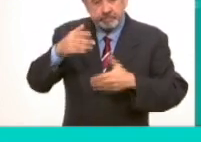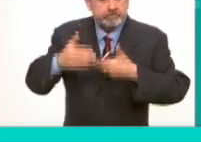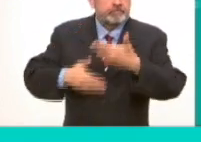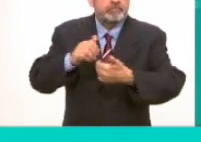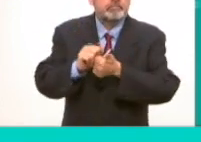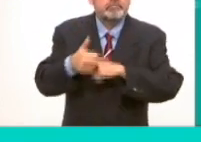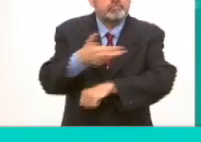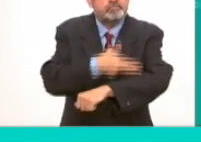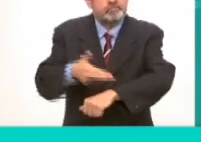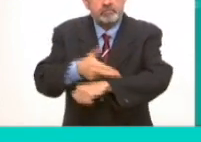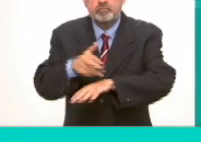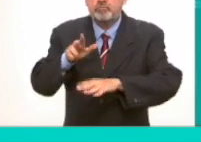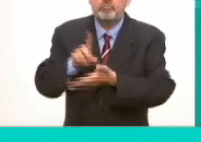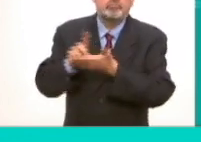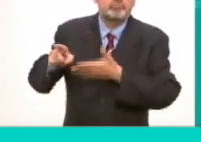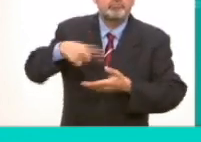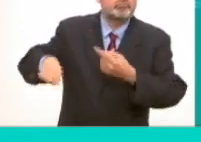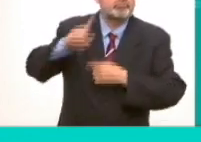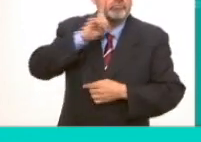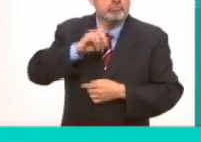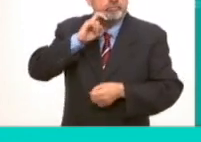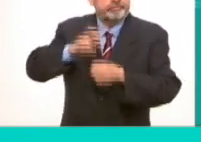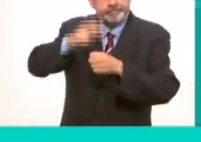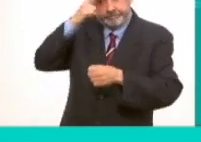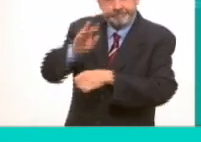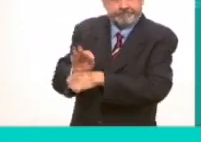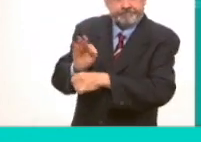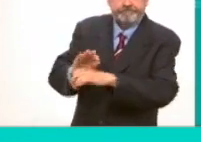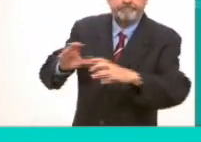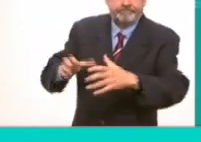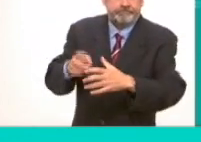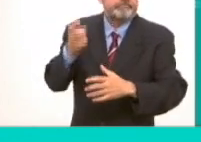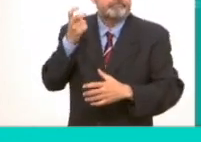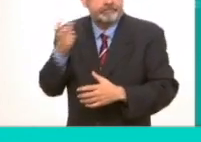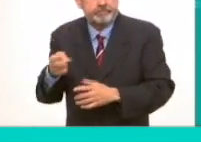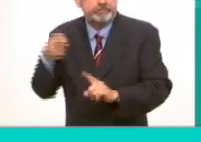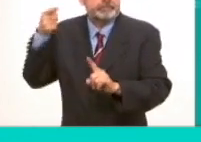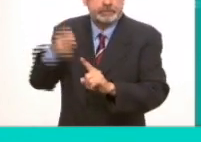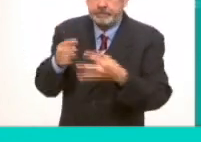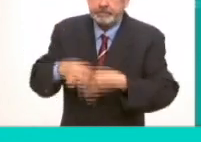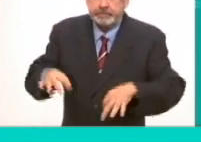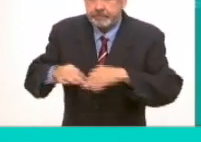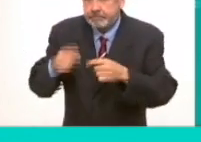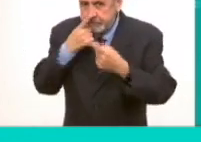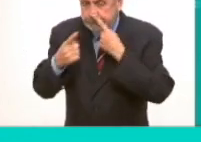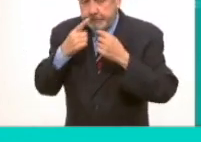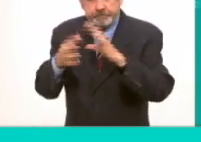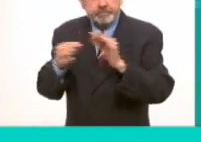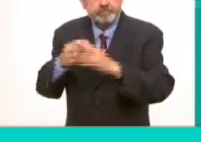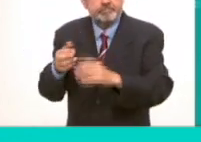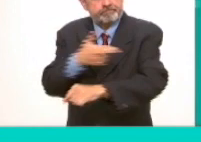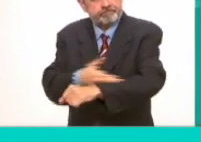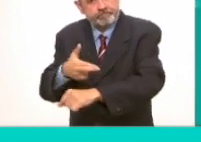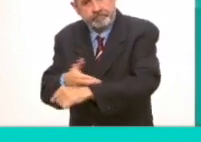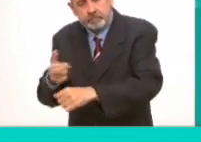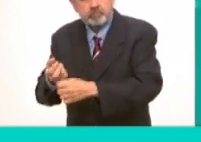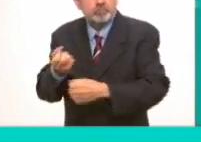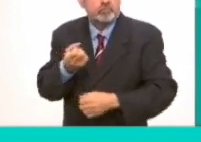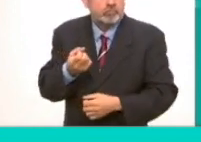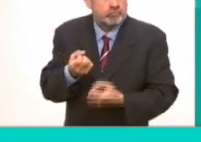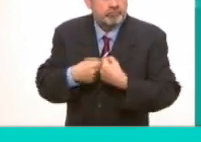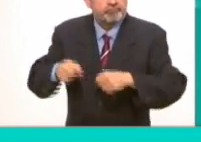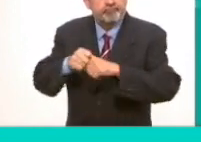agenda de los derechos de las mujeres en México y representan un Punto de partida para construir una sociedad más